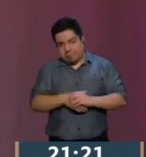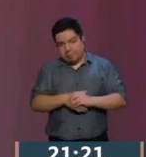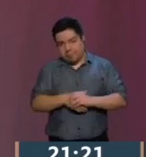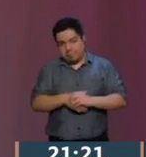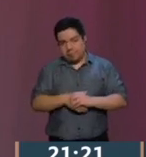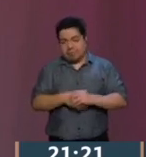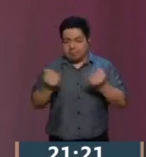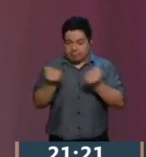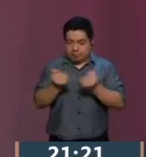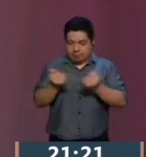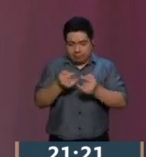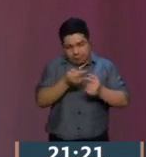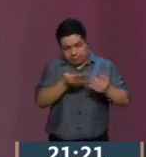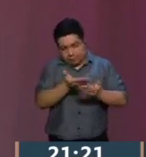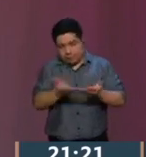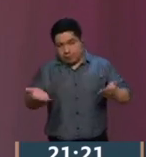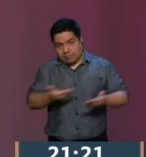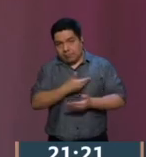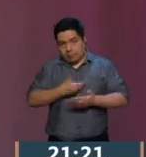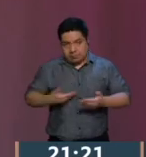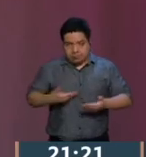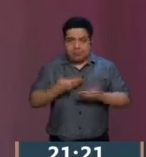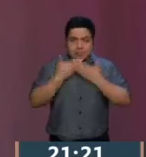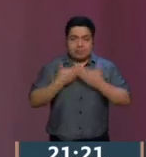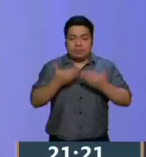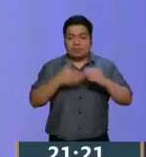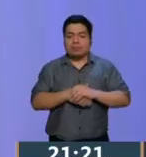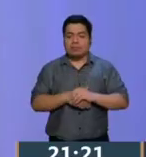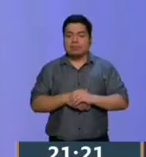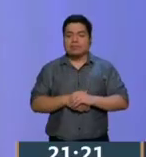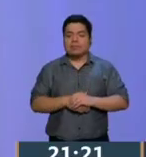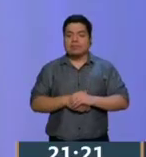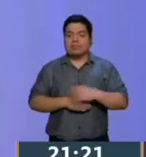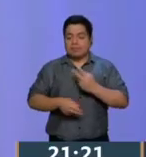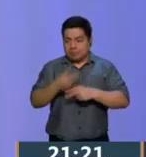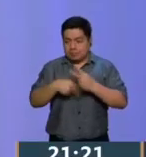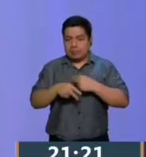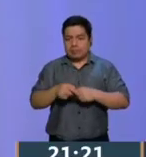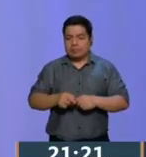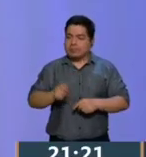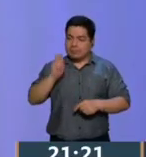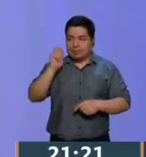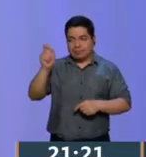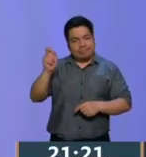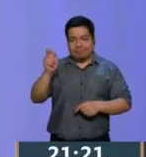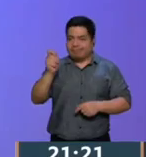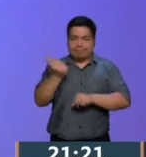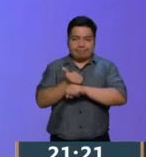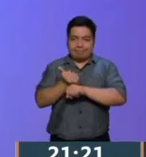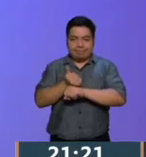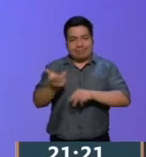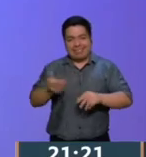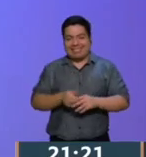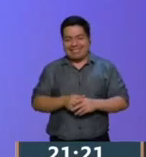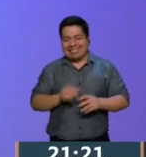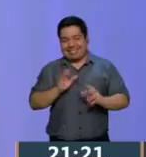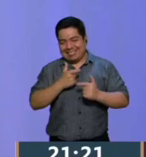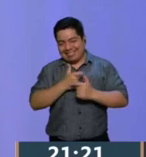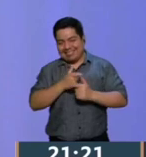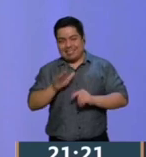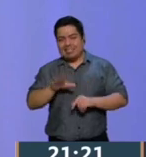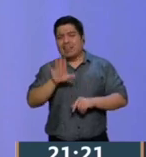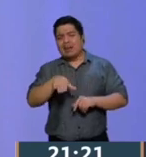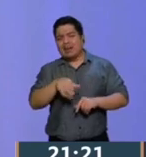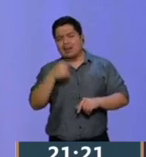la altura de los presidentes de los partidos. Seguro que sí. Qué bueno que nos acompañes. Foul, tarjeta amarilla para el presidente. Qué bueno que nos acompañes. Y